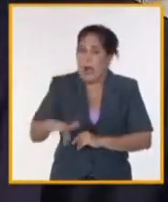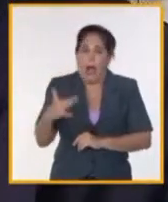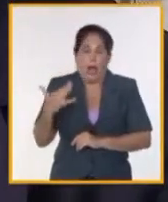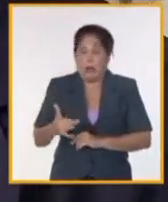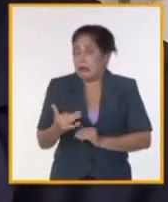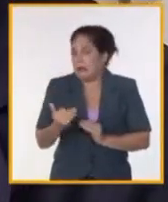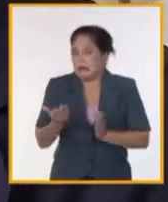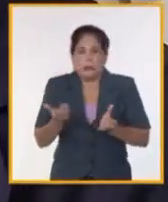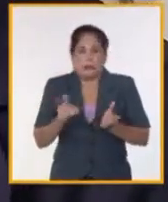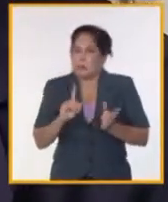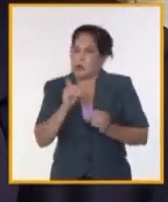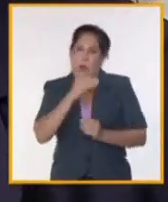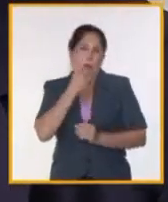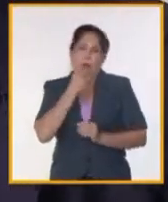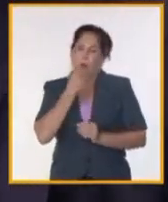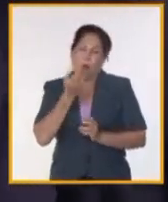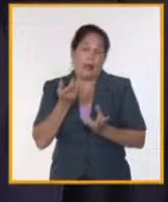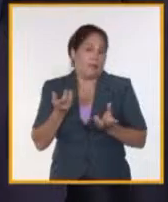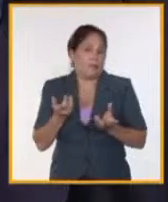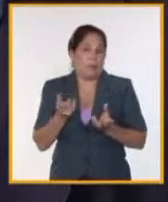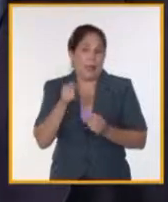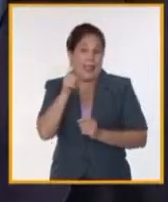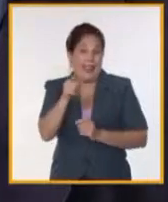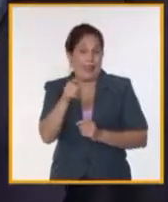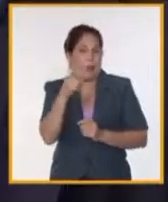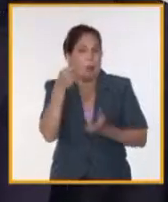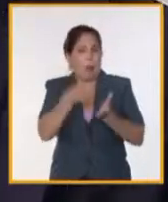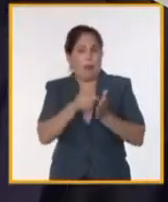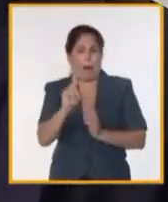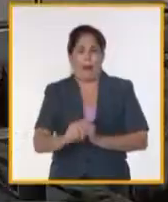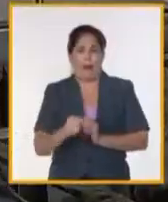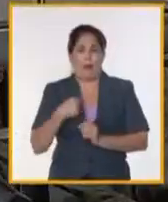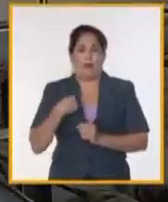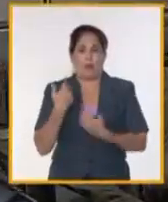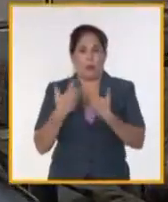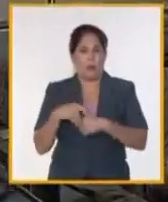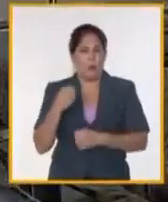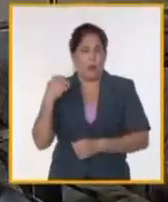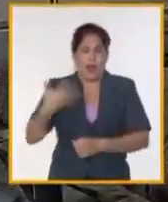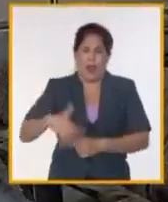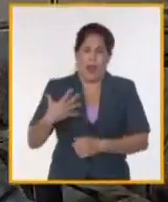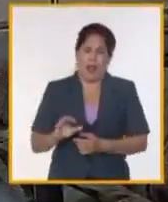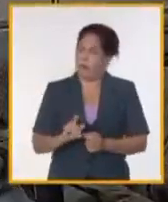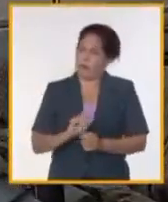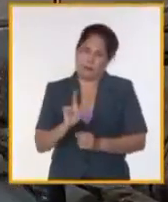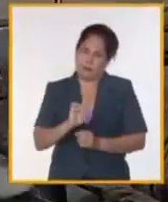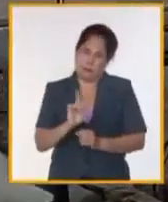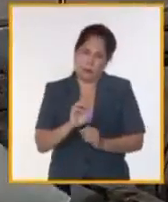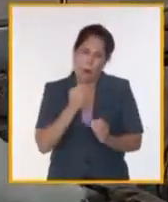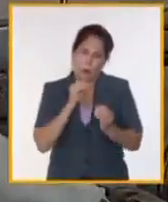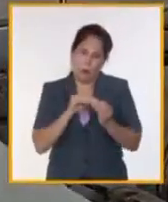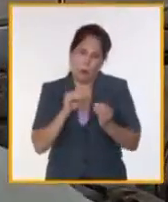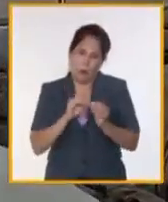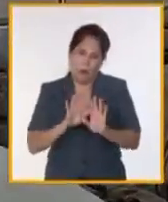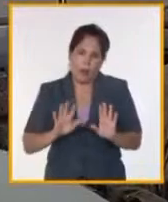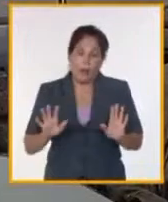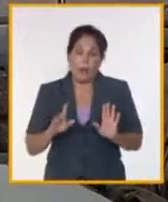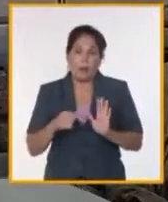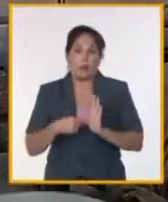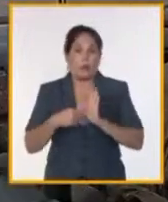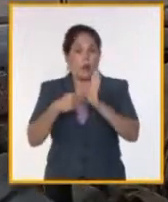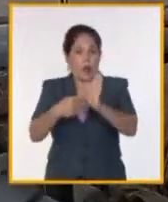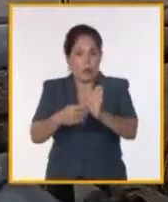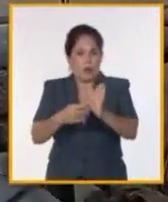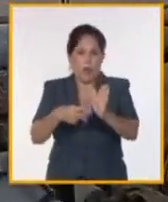muy inferior al que nosotros manejamos aquí en la salina. No obstante, era para un proceso electroquímico. Comentábamos que